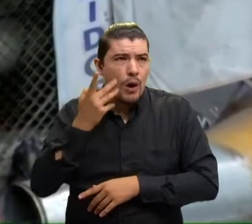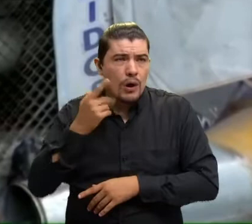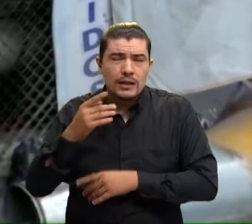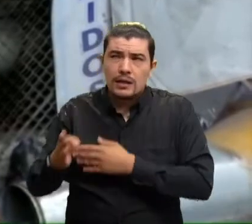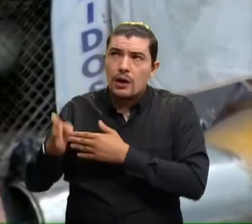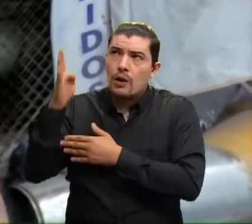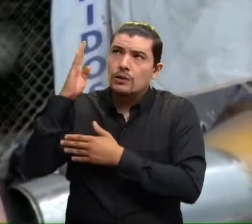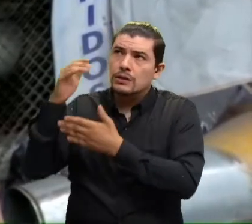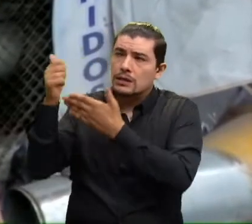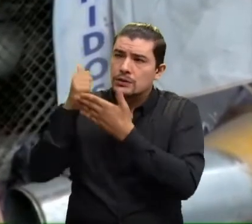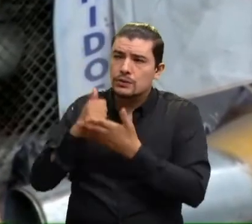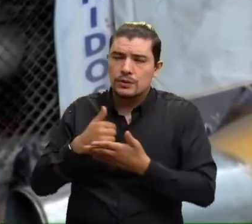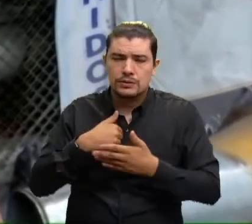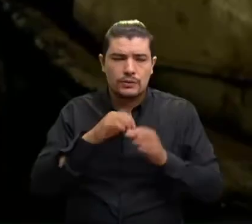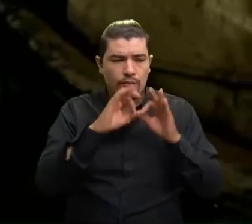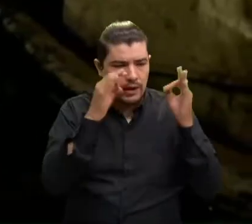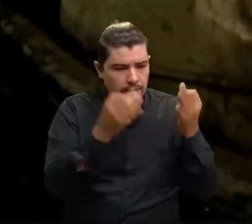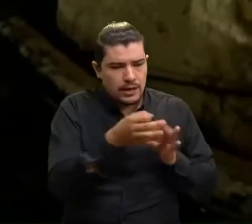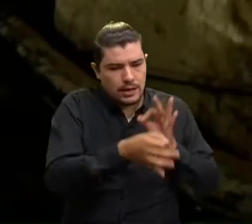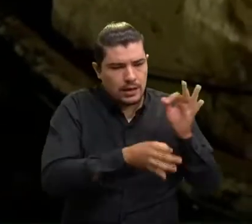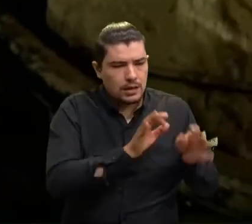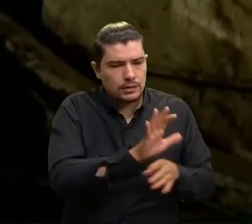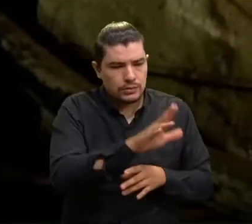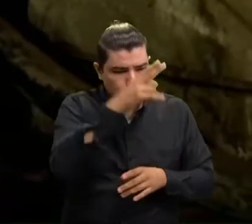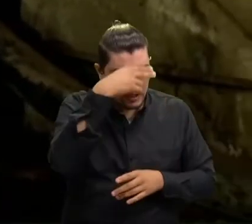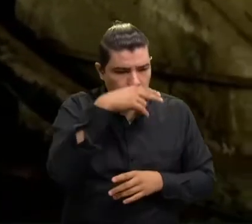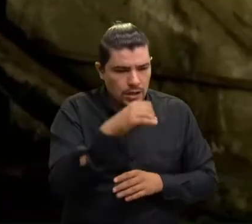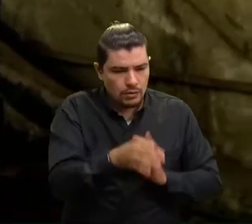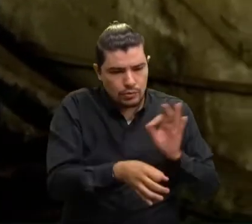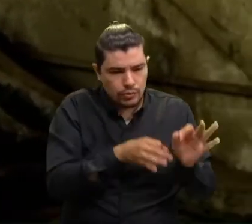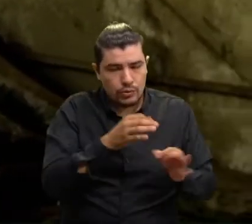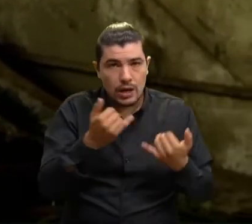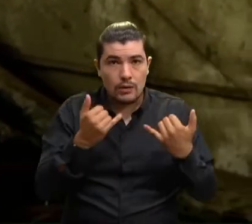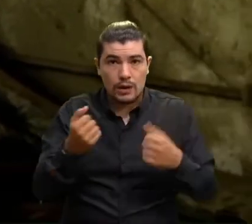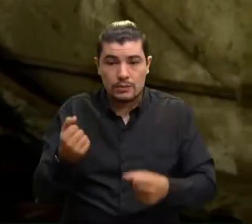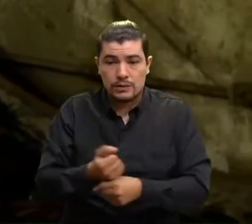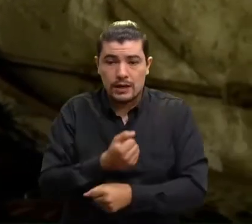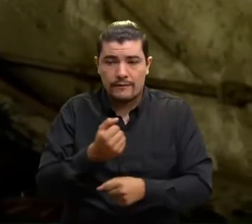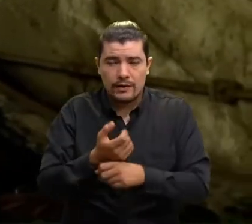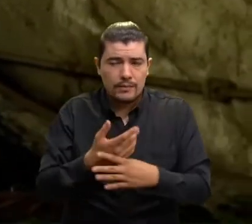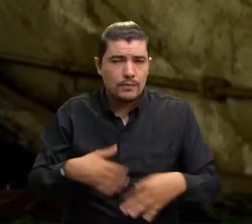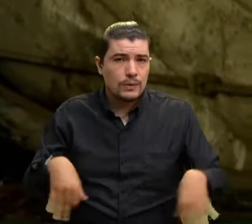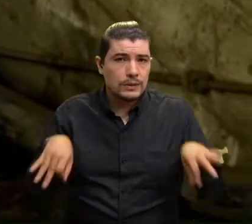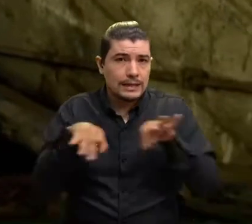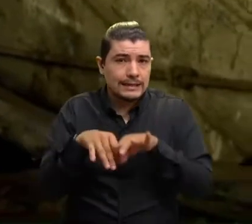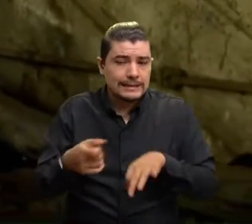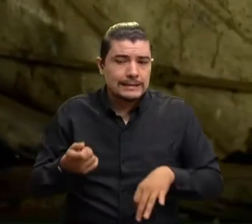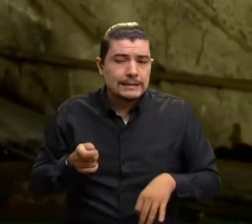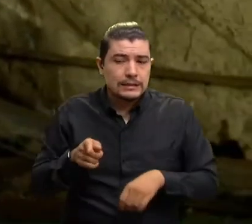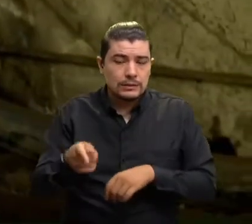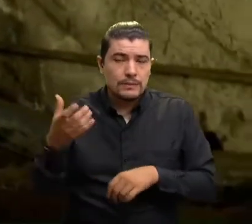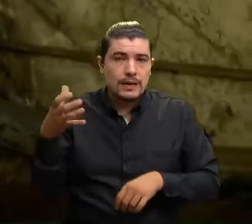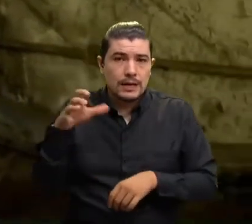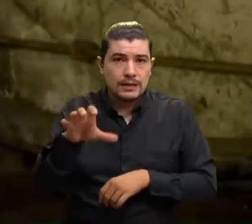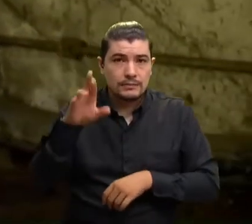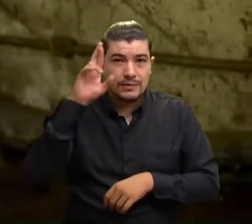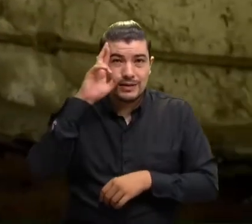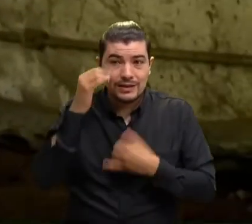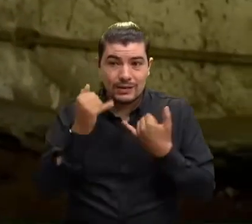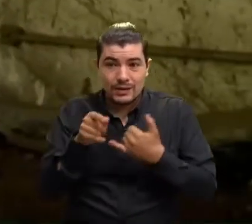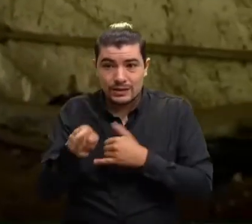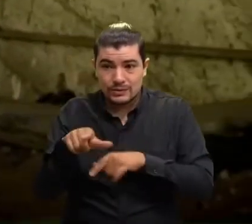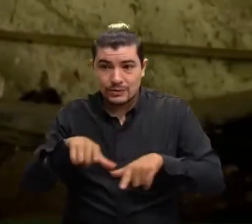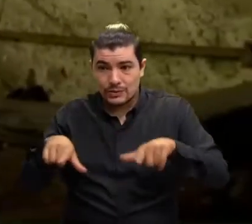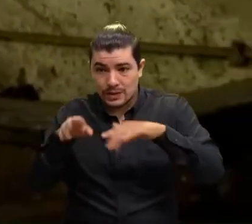porque tengo una familia, tengo un hijo. Sin duda alguna es uno de los trabajos más complejos que tiene nuestro país y quienes ingresan a estos